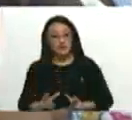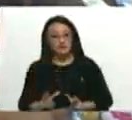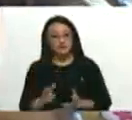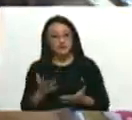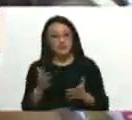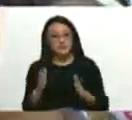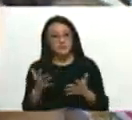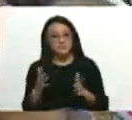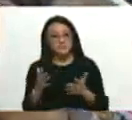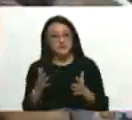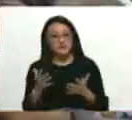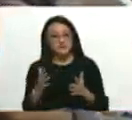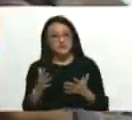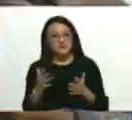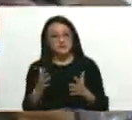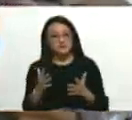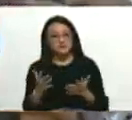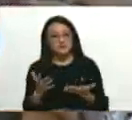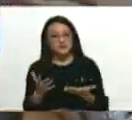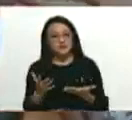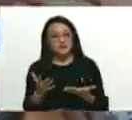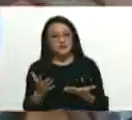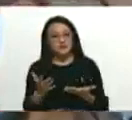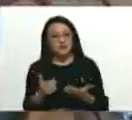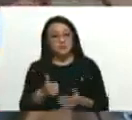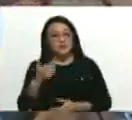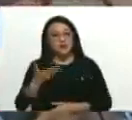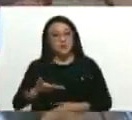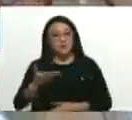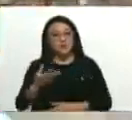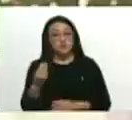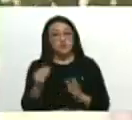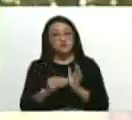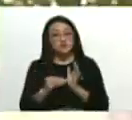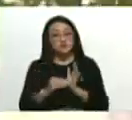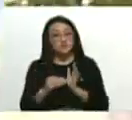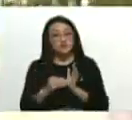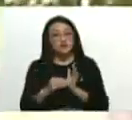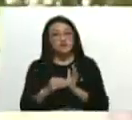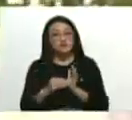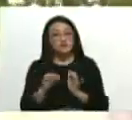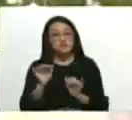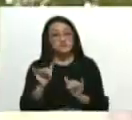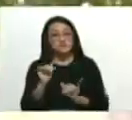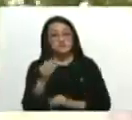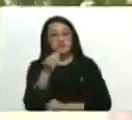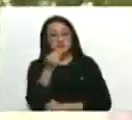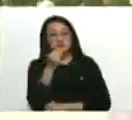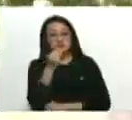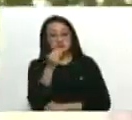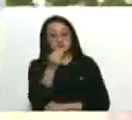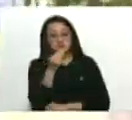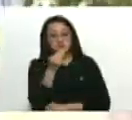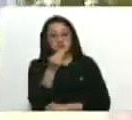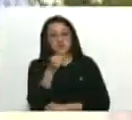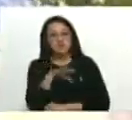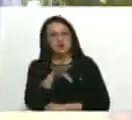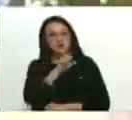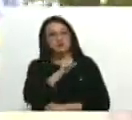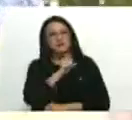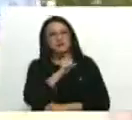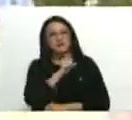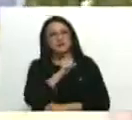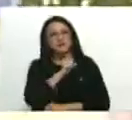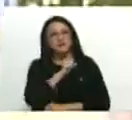Pareciera que no, que fuera lo más importante, muchas veces, inclusive que hasta la misma comida, ¿no? Muchas veces entendemos